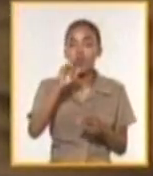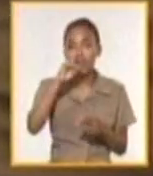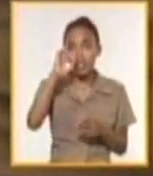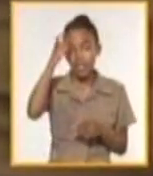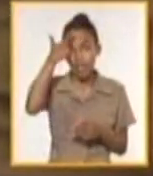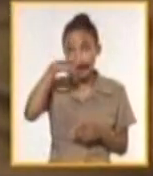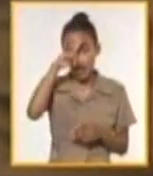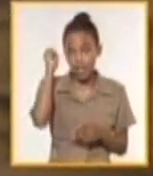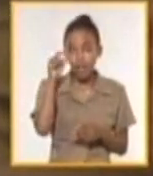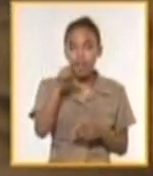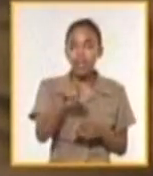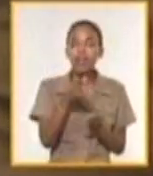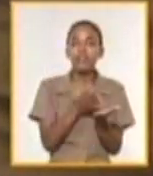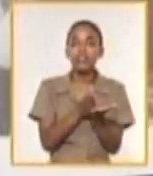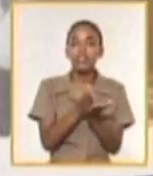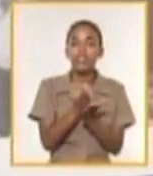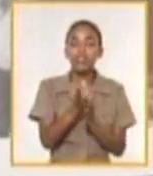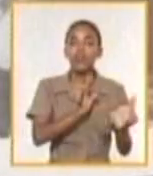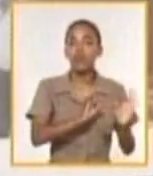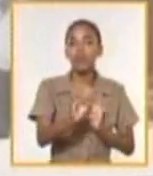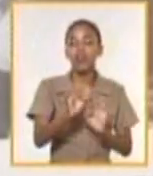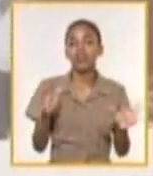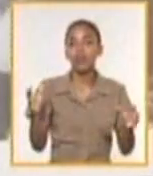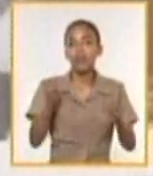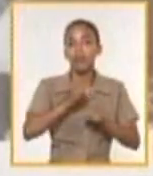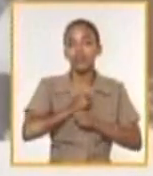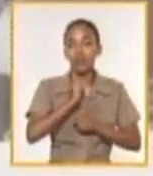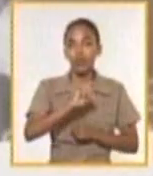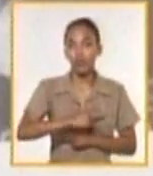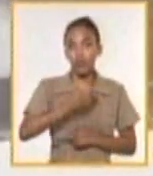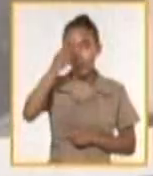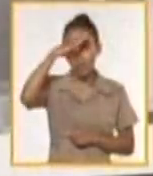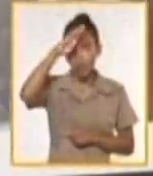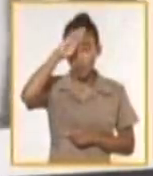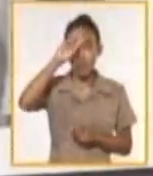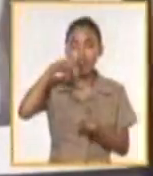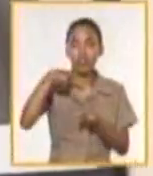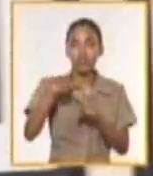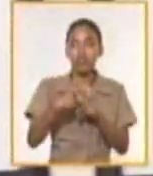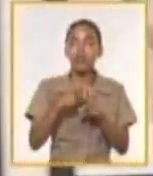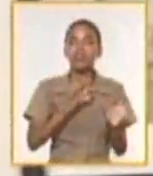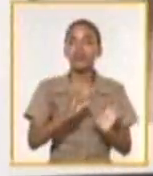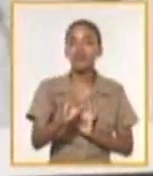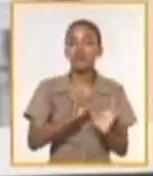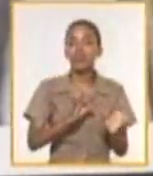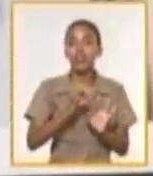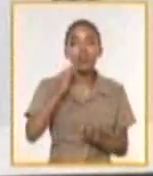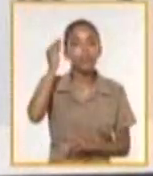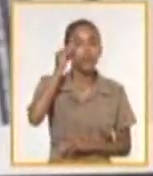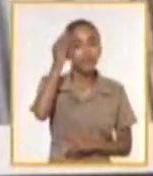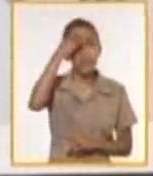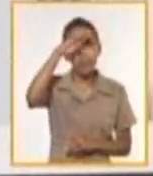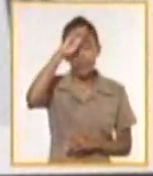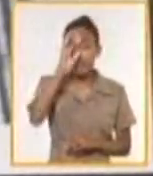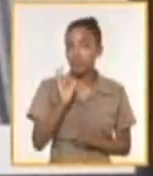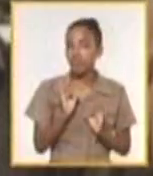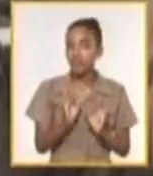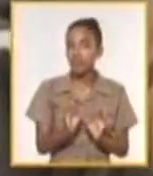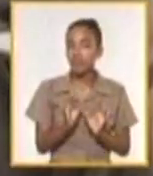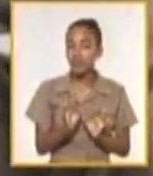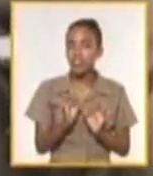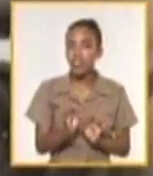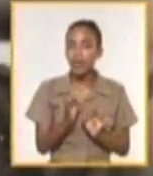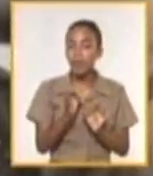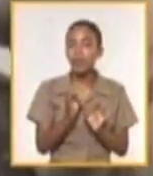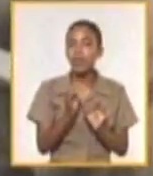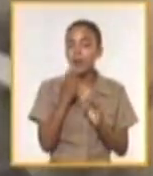institución dedicada a la preservación patrimonial y la promoción cultural de las esencias del pensamiento cubano, siempre a través de la visión